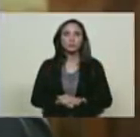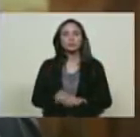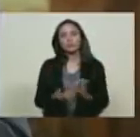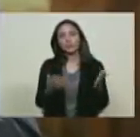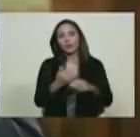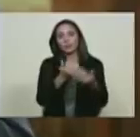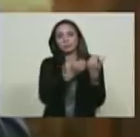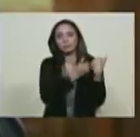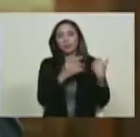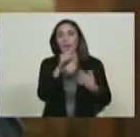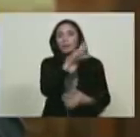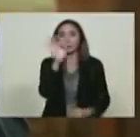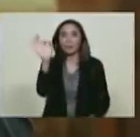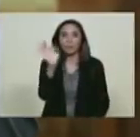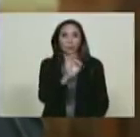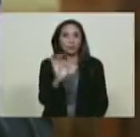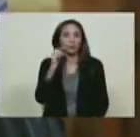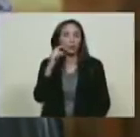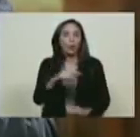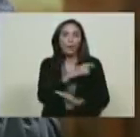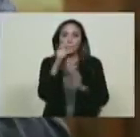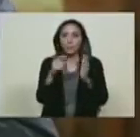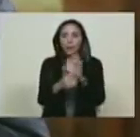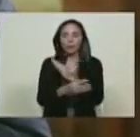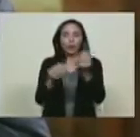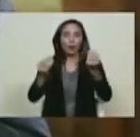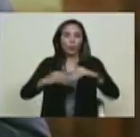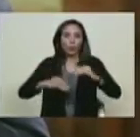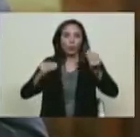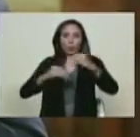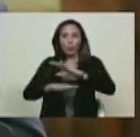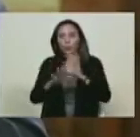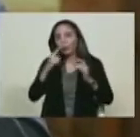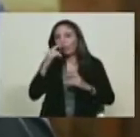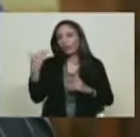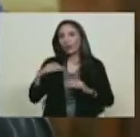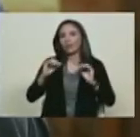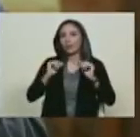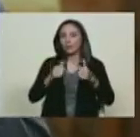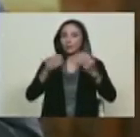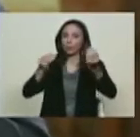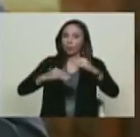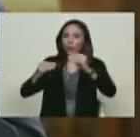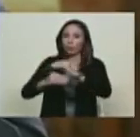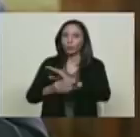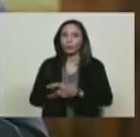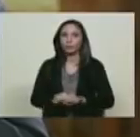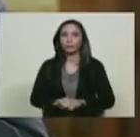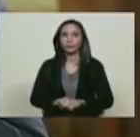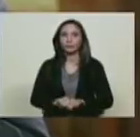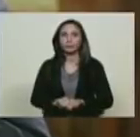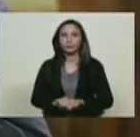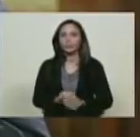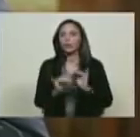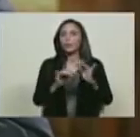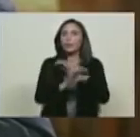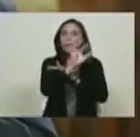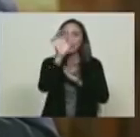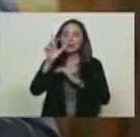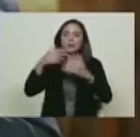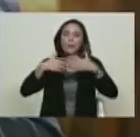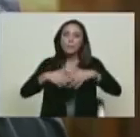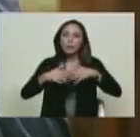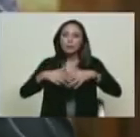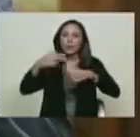del 100% de la conformidad de los acuerdos iniciales, del acuerdo de la declaración de los países OPEP y no